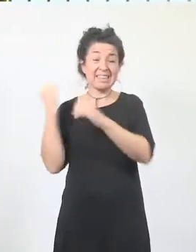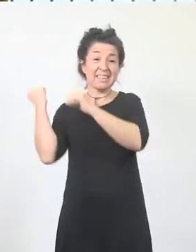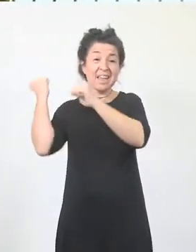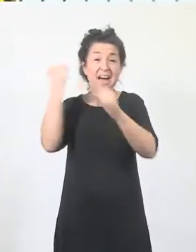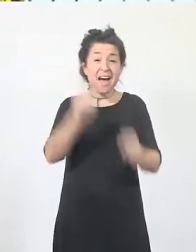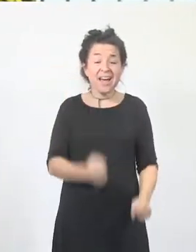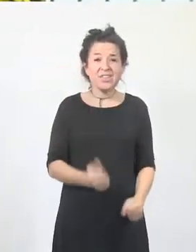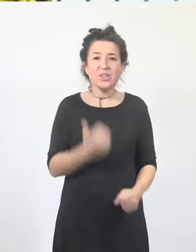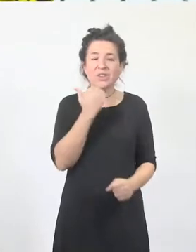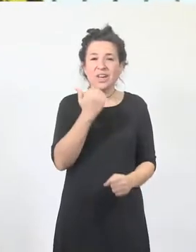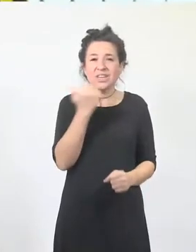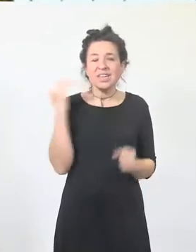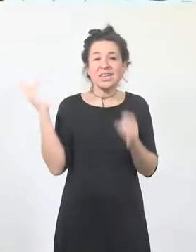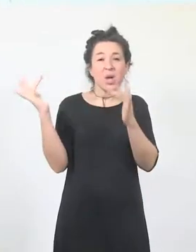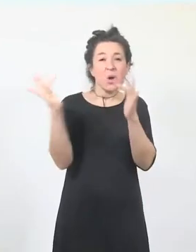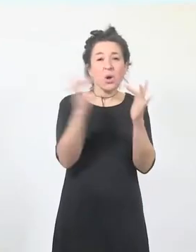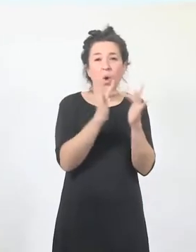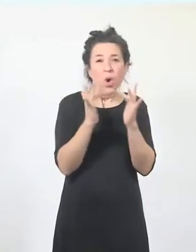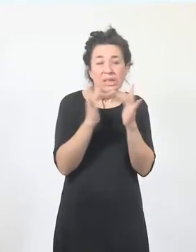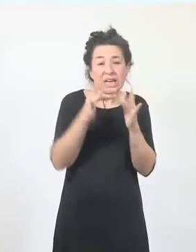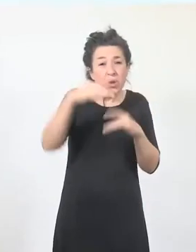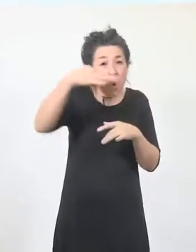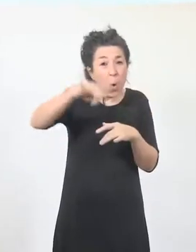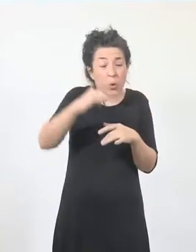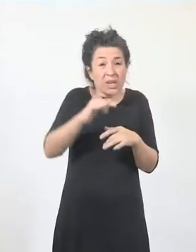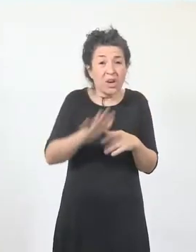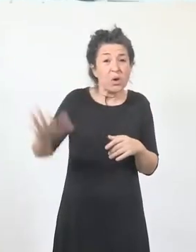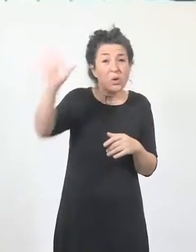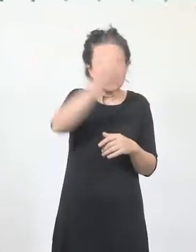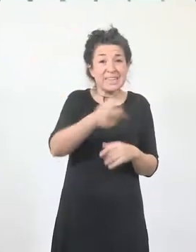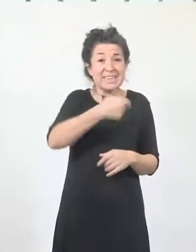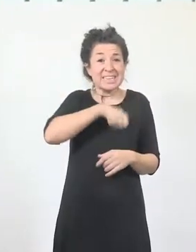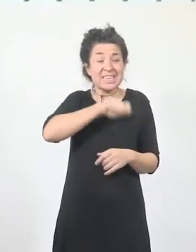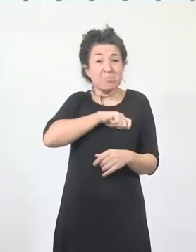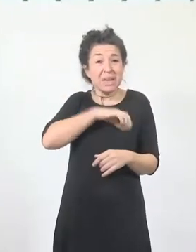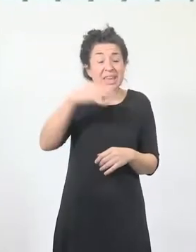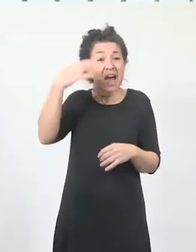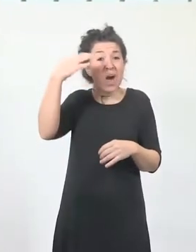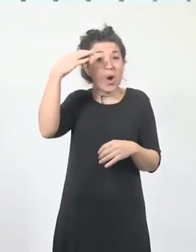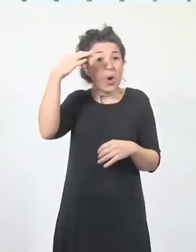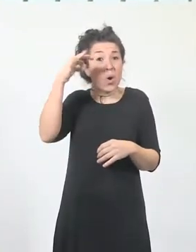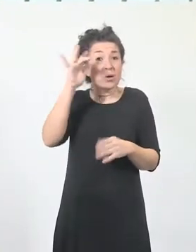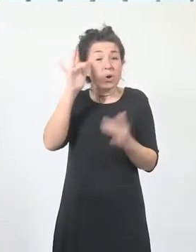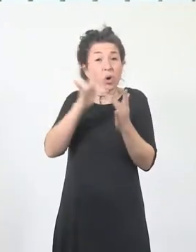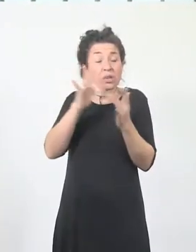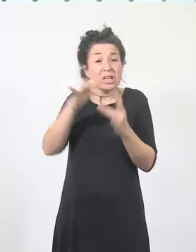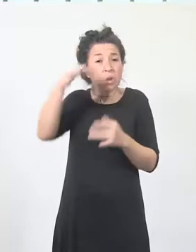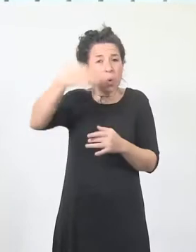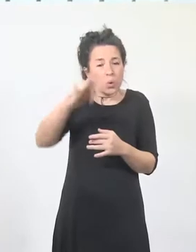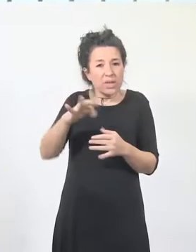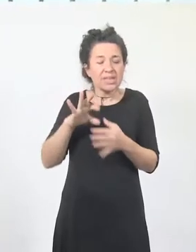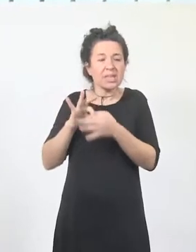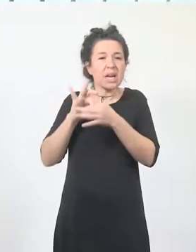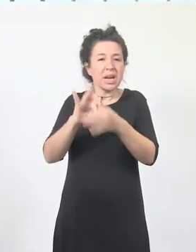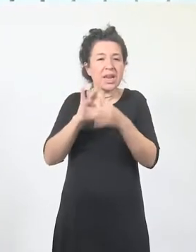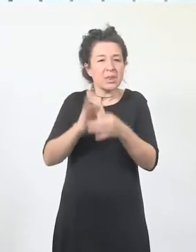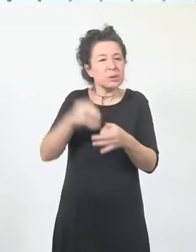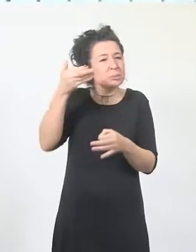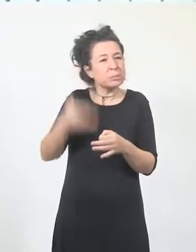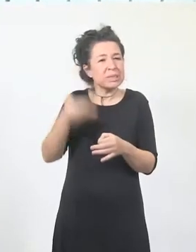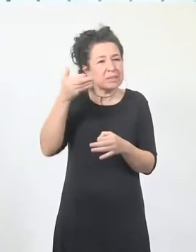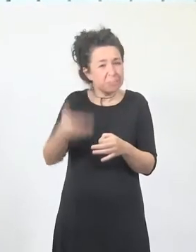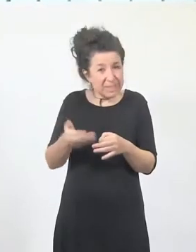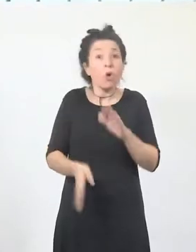casi la única relación que teníamos con mujeres de todo el Estado español fue la relación tan importante, que